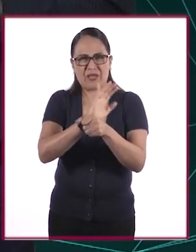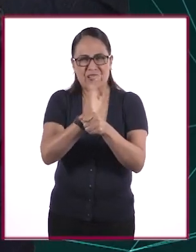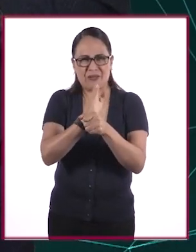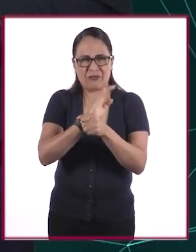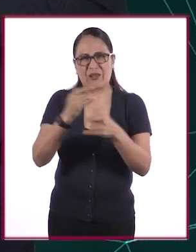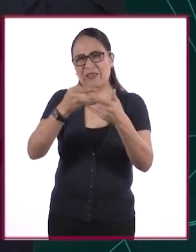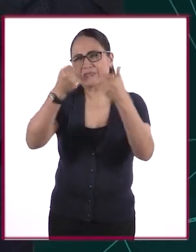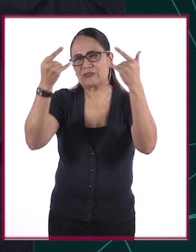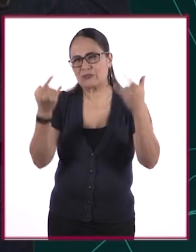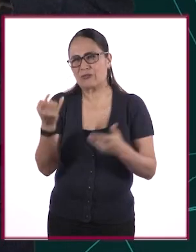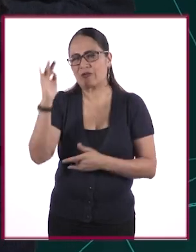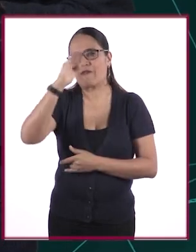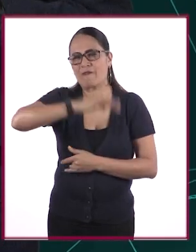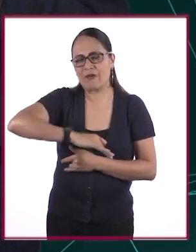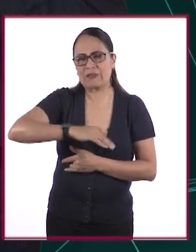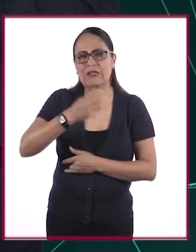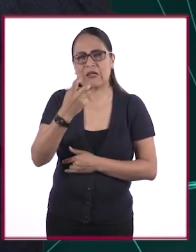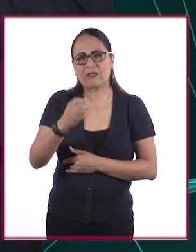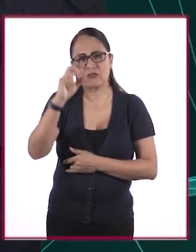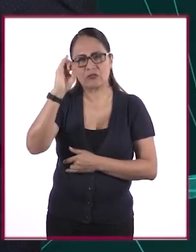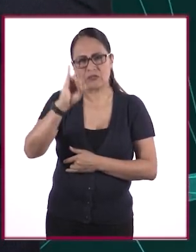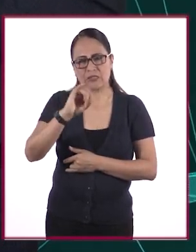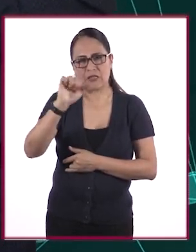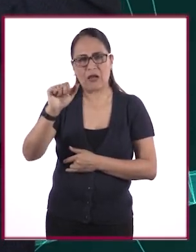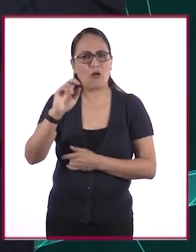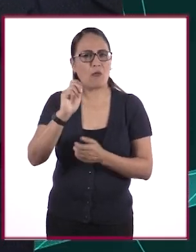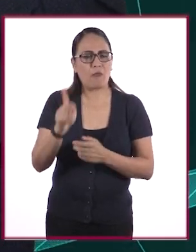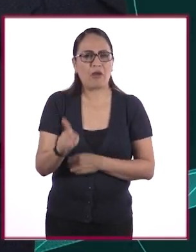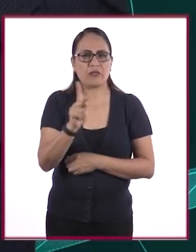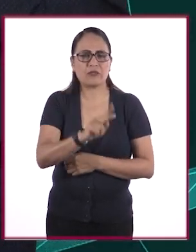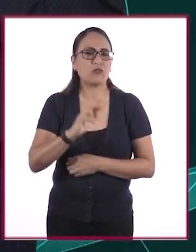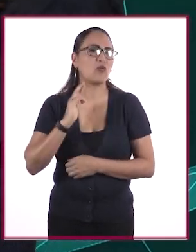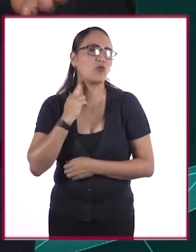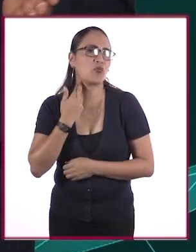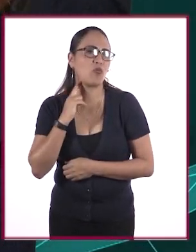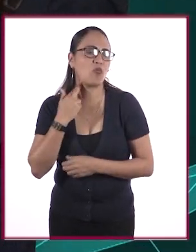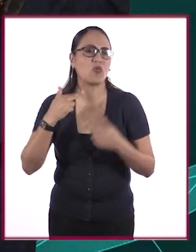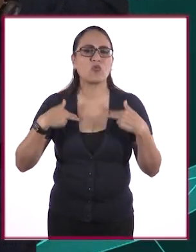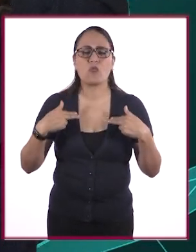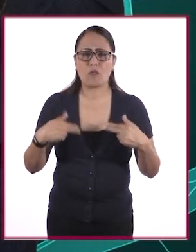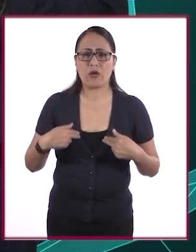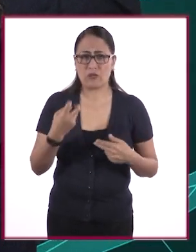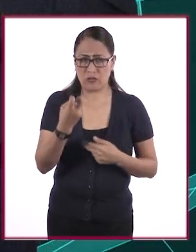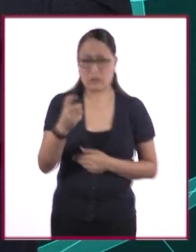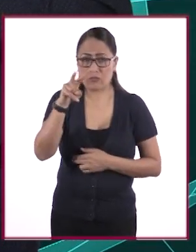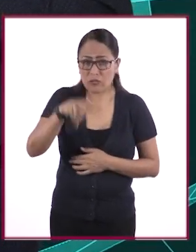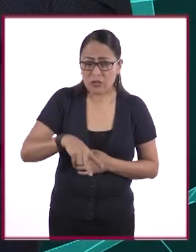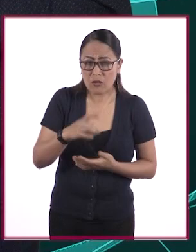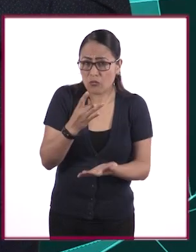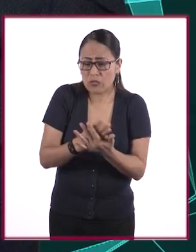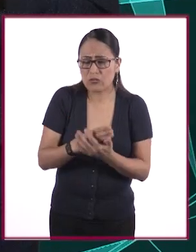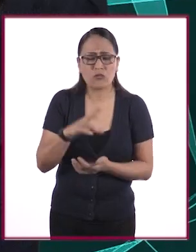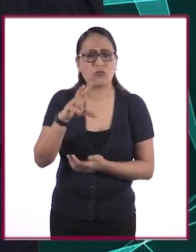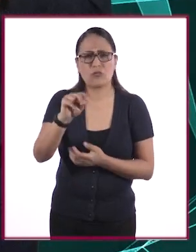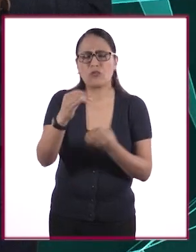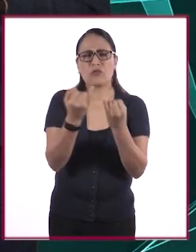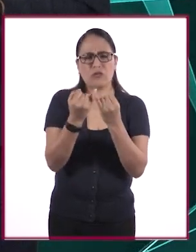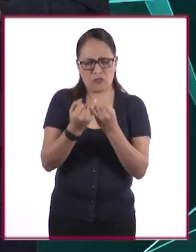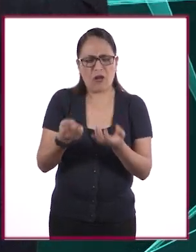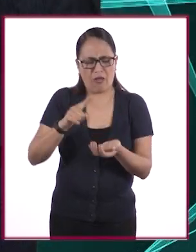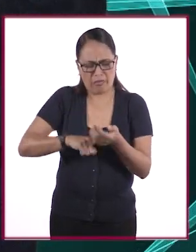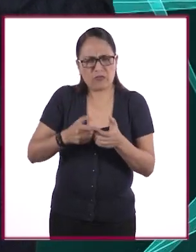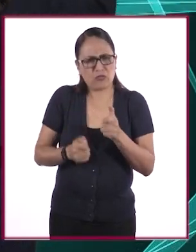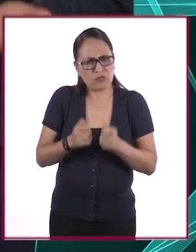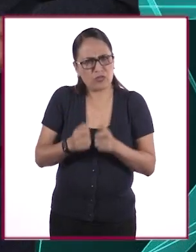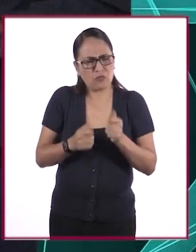vendido la idea de que la inteligencia artificial es un sinónimo de robots humanoides. Pero la realidad no es así. La inteligencia está, por ejemplo, en nuestros celulares,